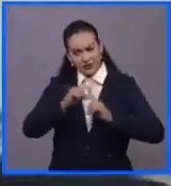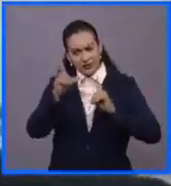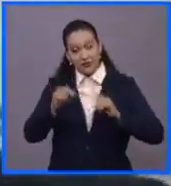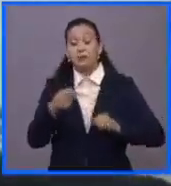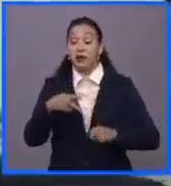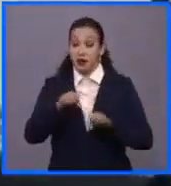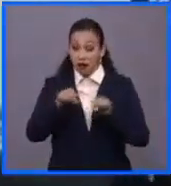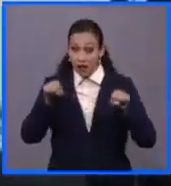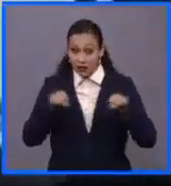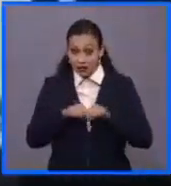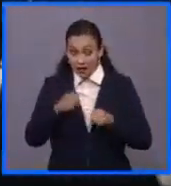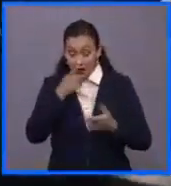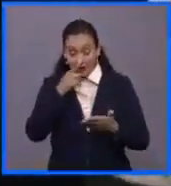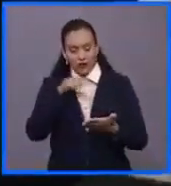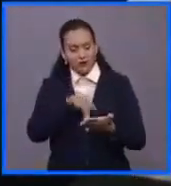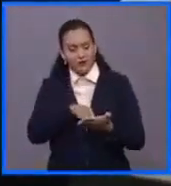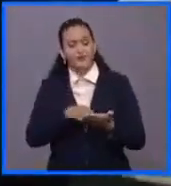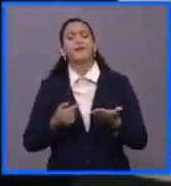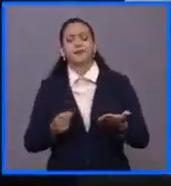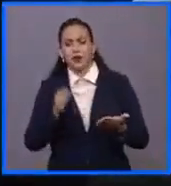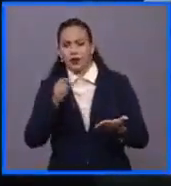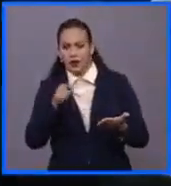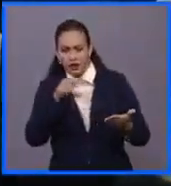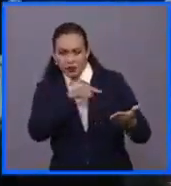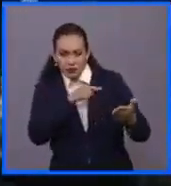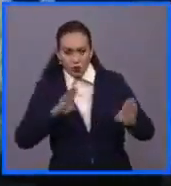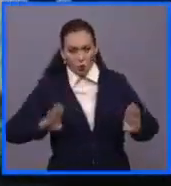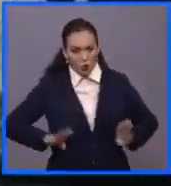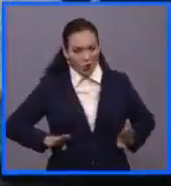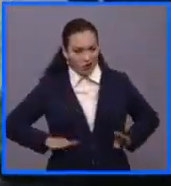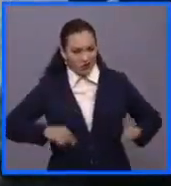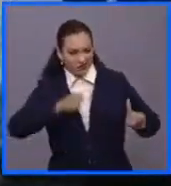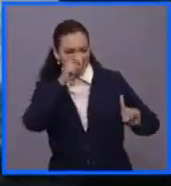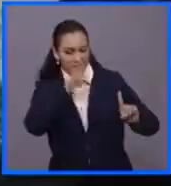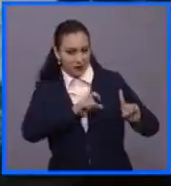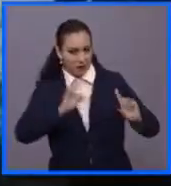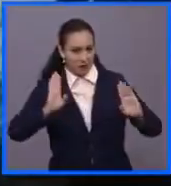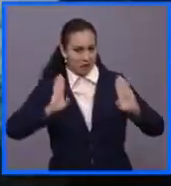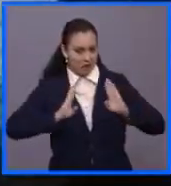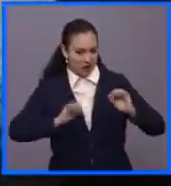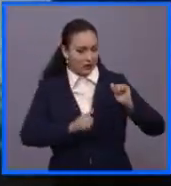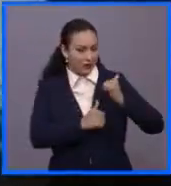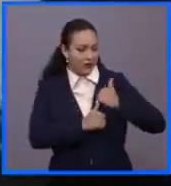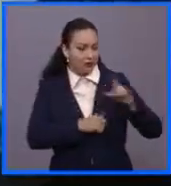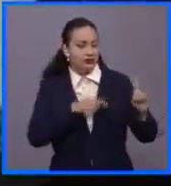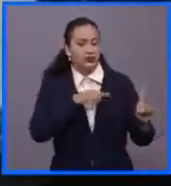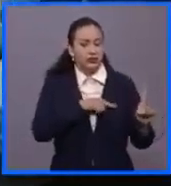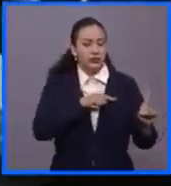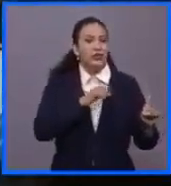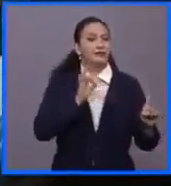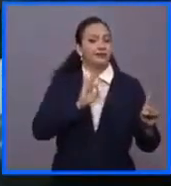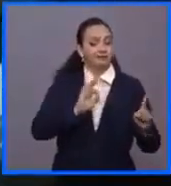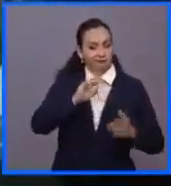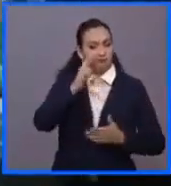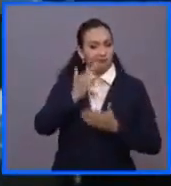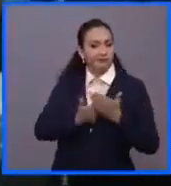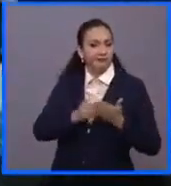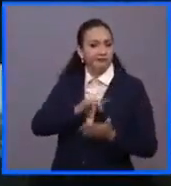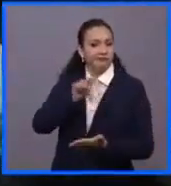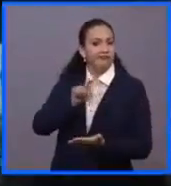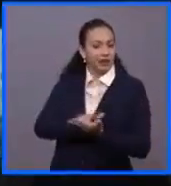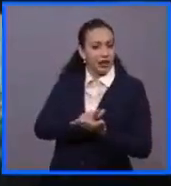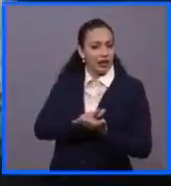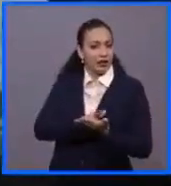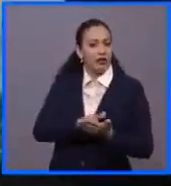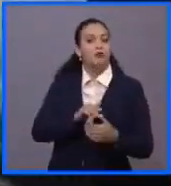Sala concluyó que la sanción prevista para dicha conducta es acorde con la gravedad de la falta y el bien jurídico protegido, que en este caso es